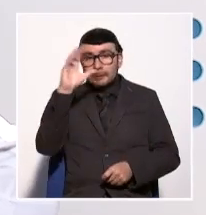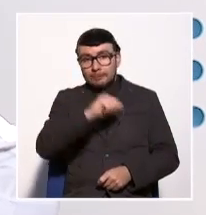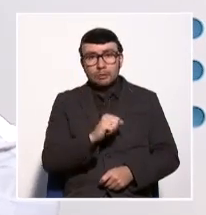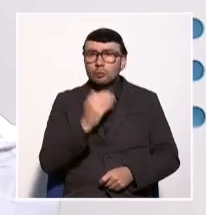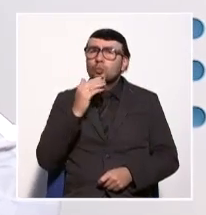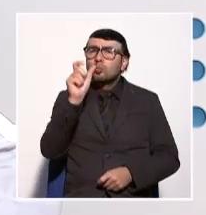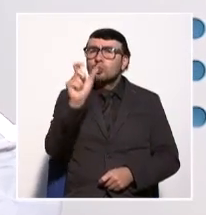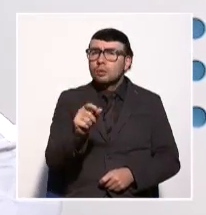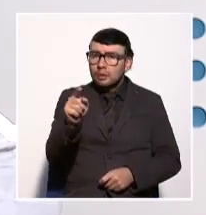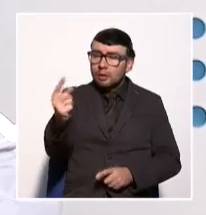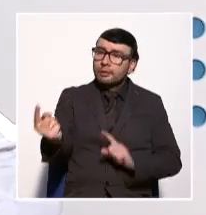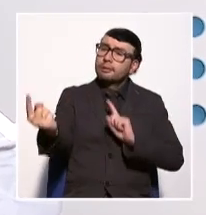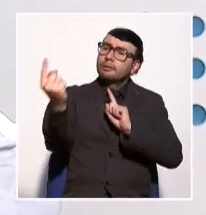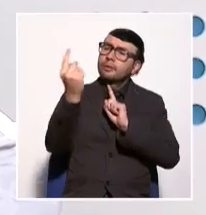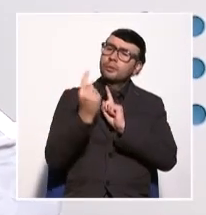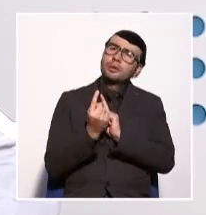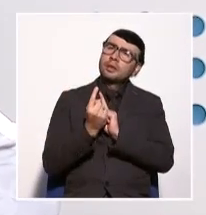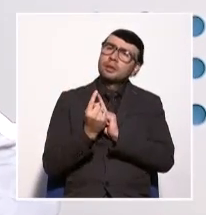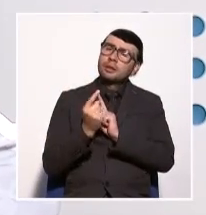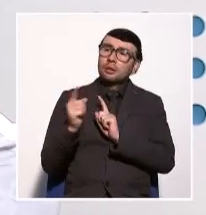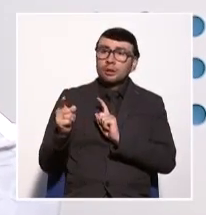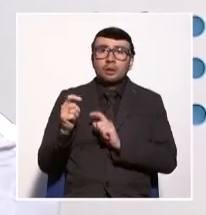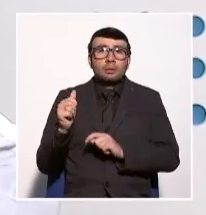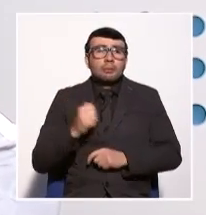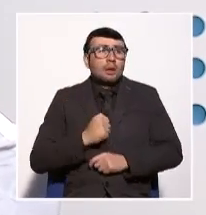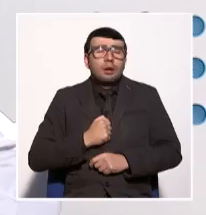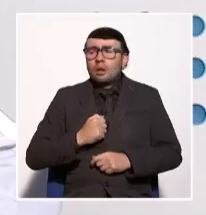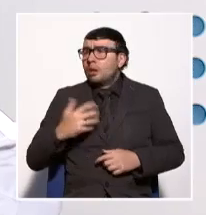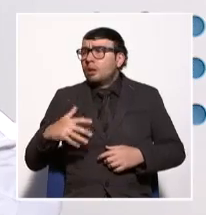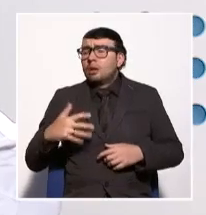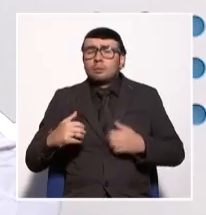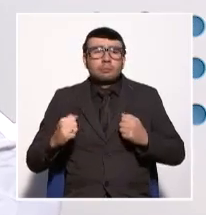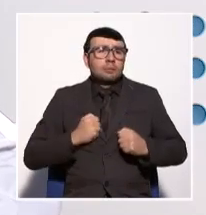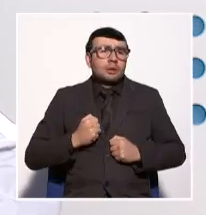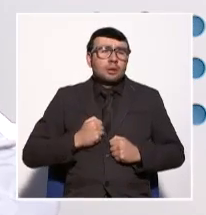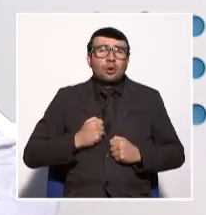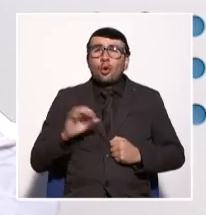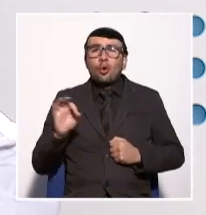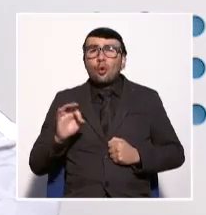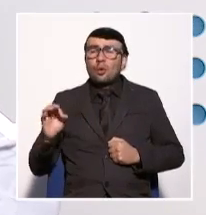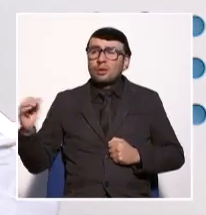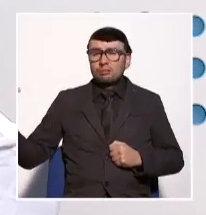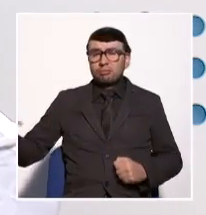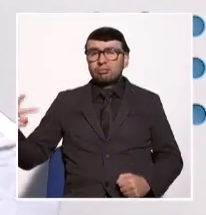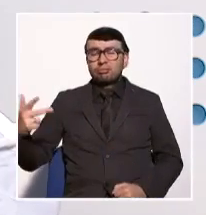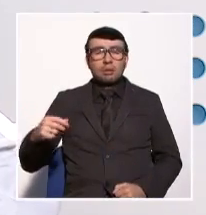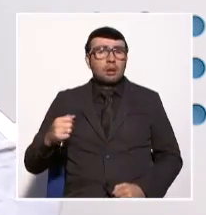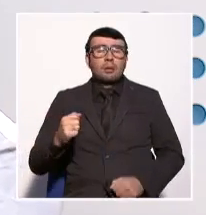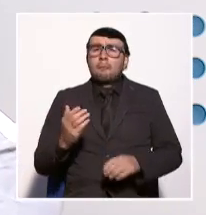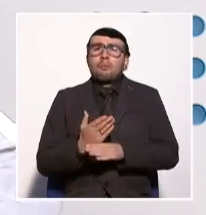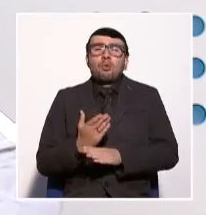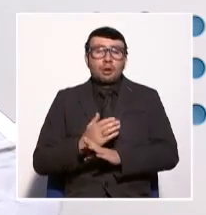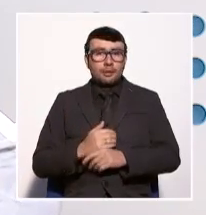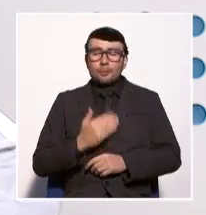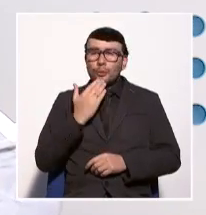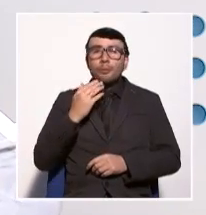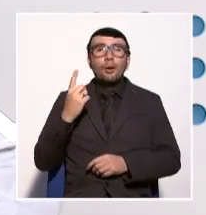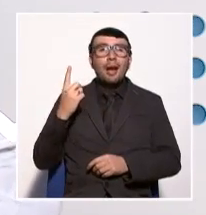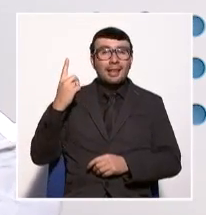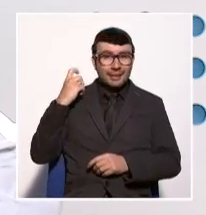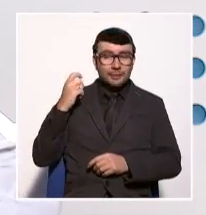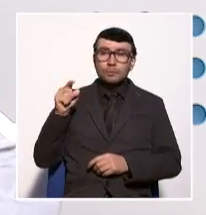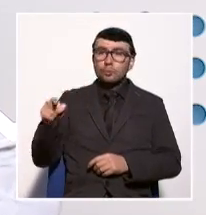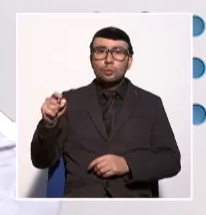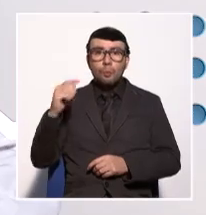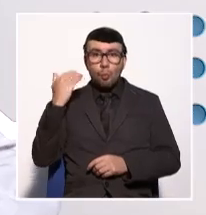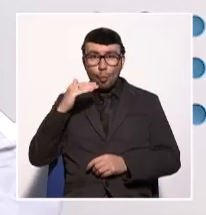consulta médica y están muy asustados o han tenido problemas en el viaje les va a contar una anécdota ayer llegó una